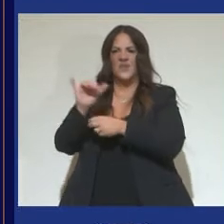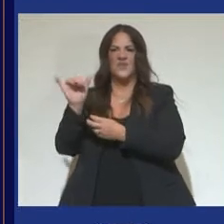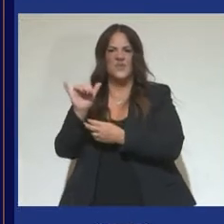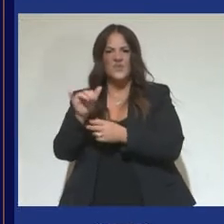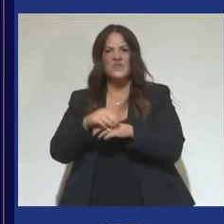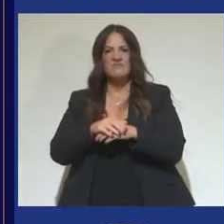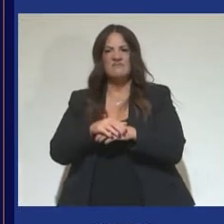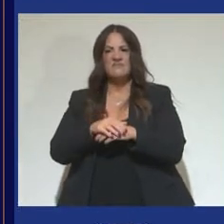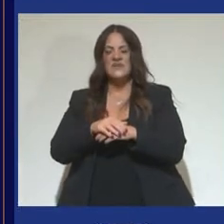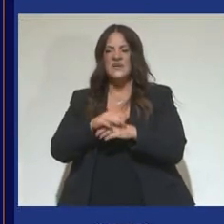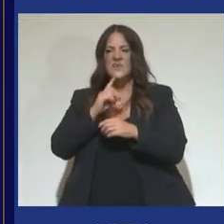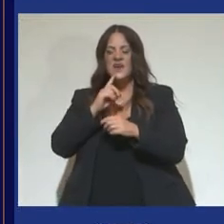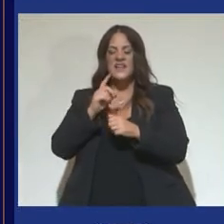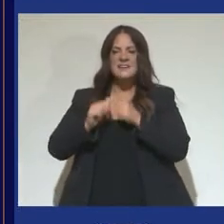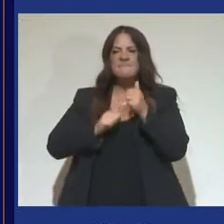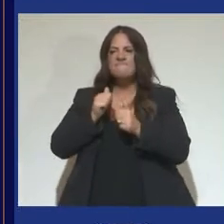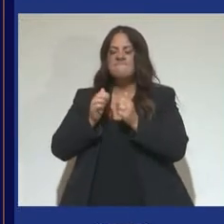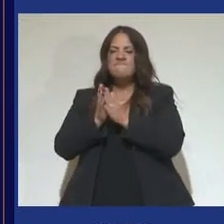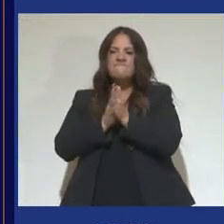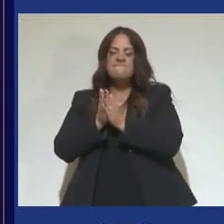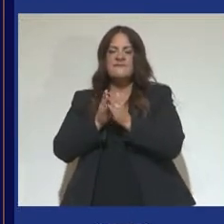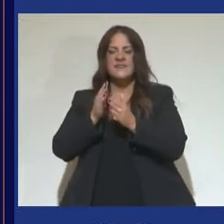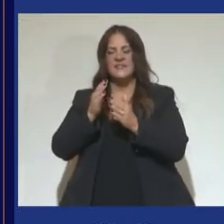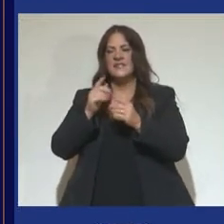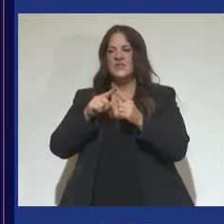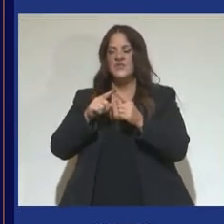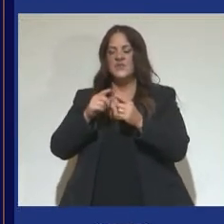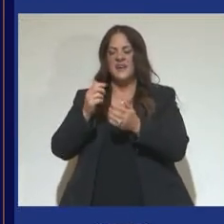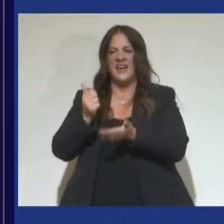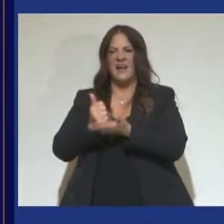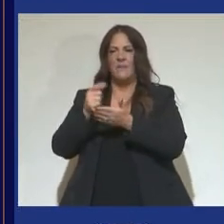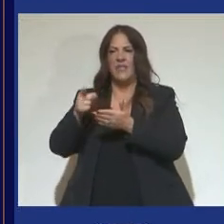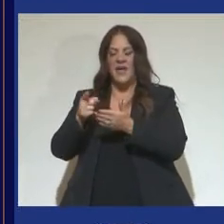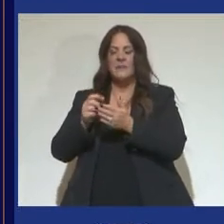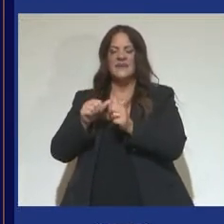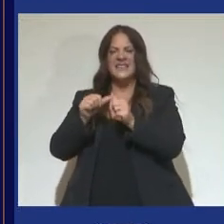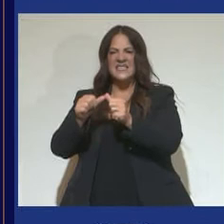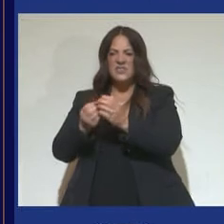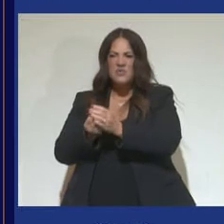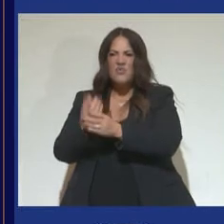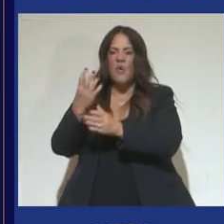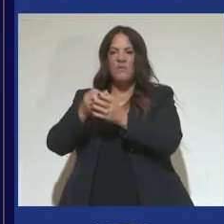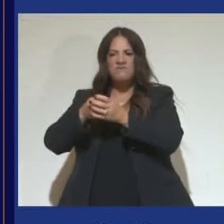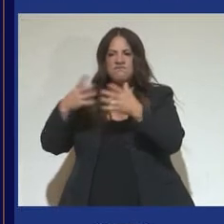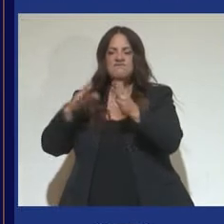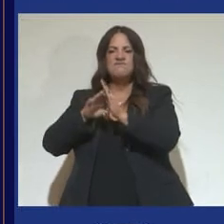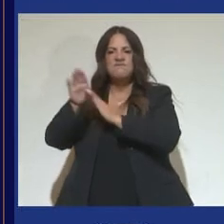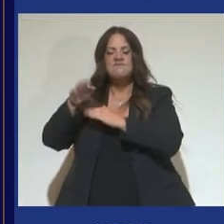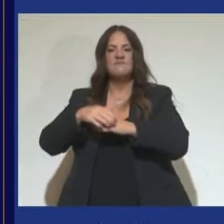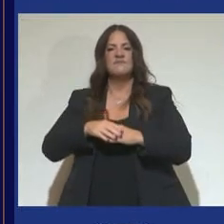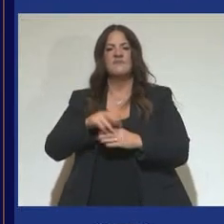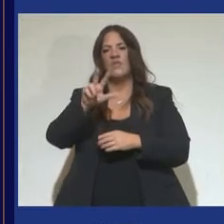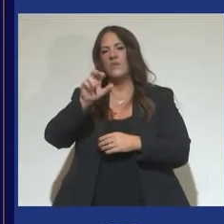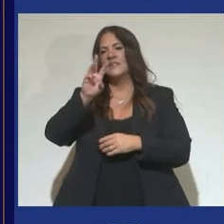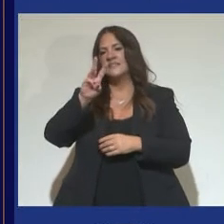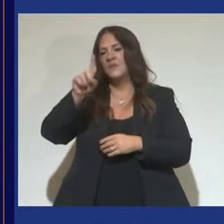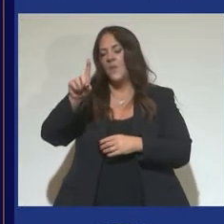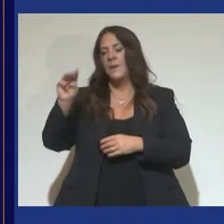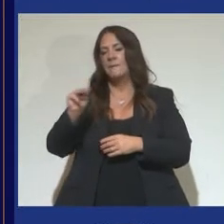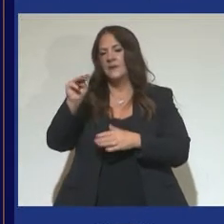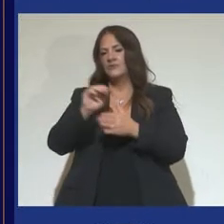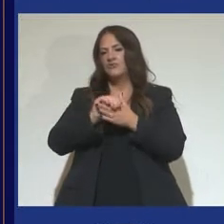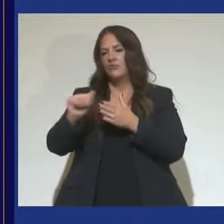espacio y más energía en crear esas colaboraciones tan sobresalientes así que tenemos